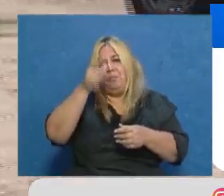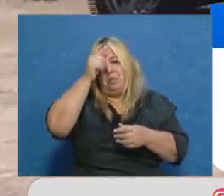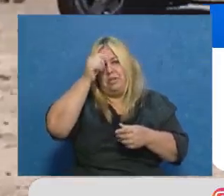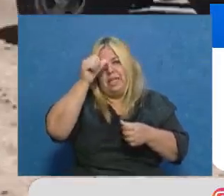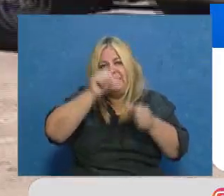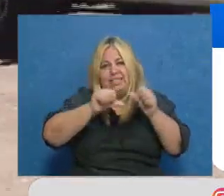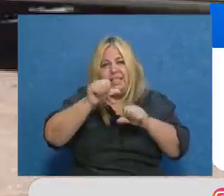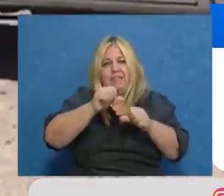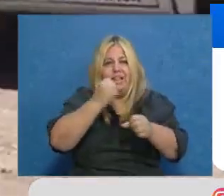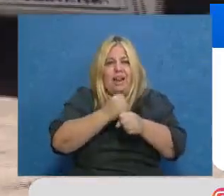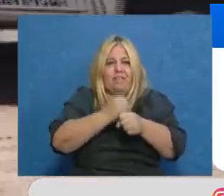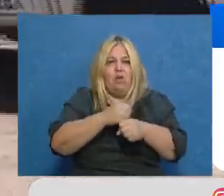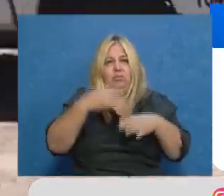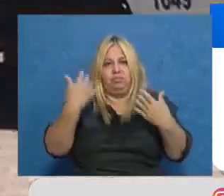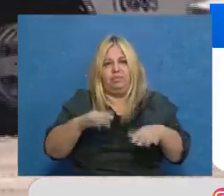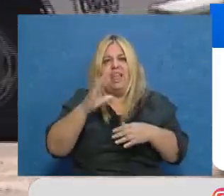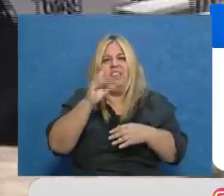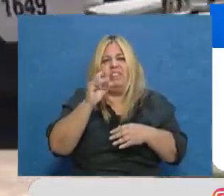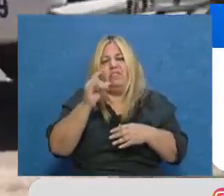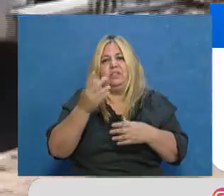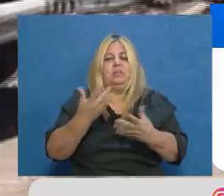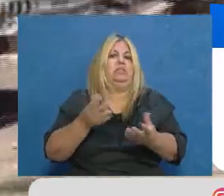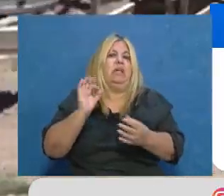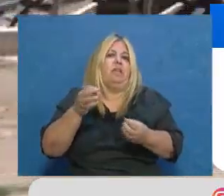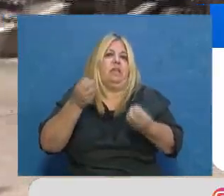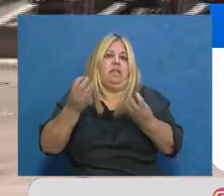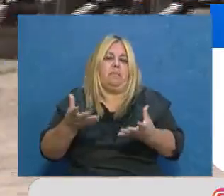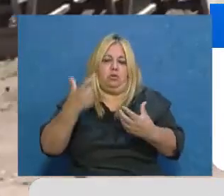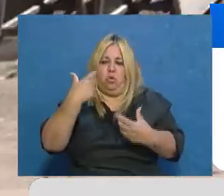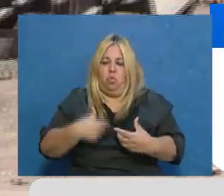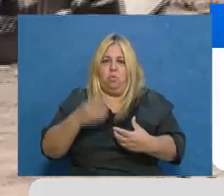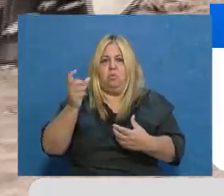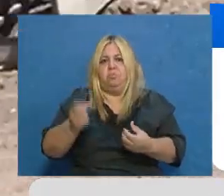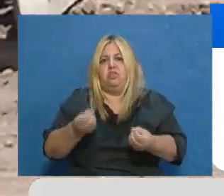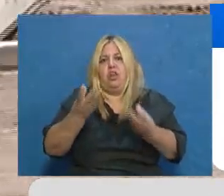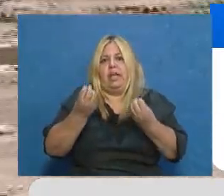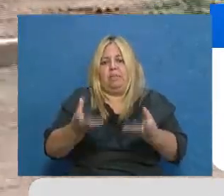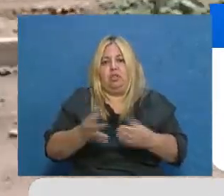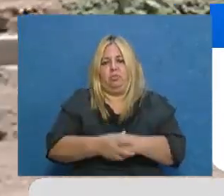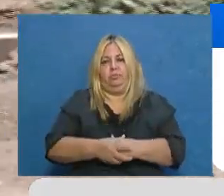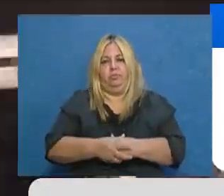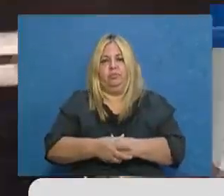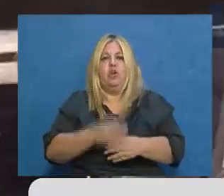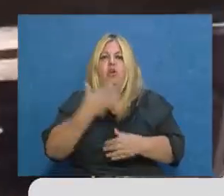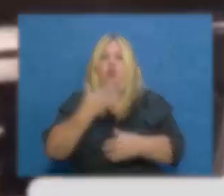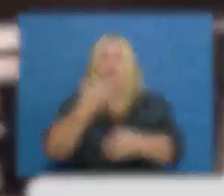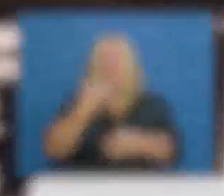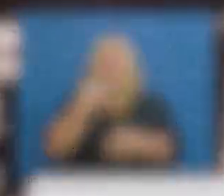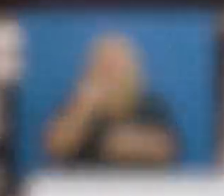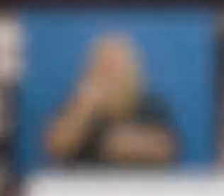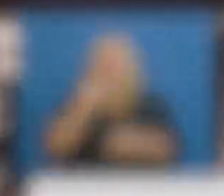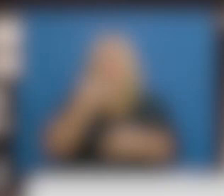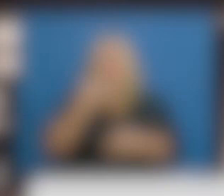recabar mayor información y saber qué es lo que pasó con este cuerpo. Gracias, Diego. Un abrazo grande. Hasta luego.